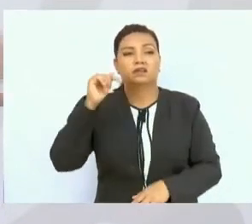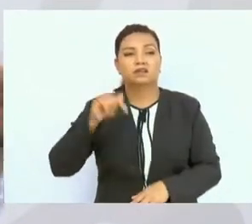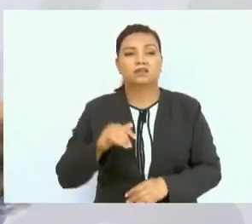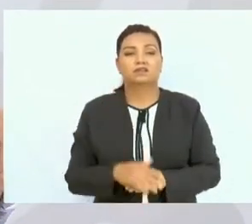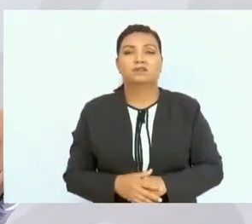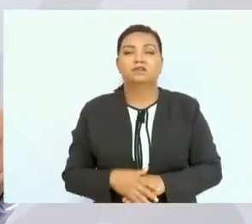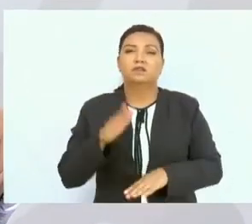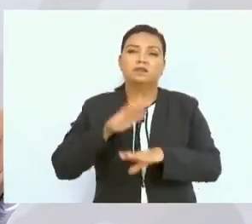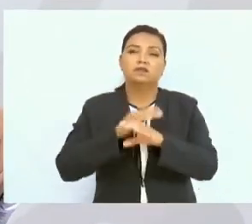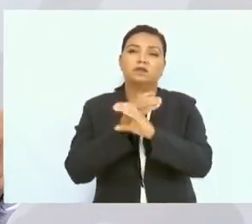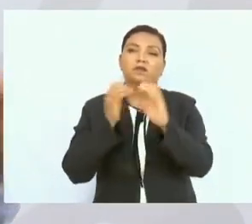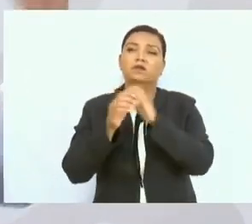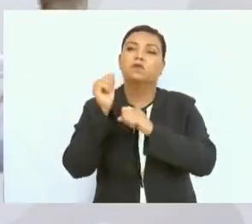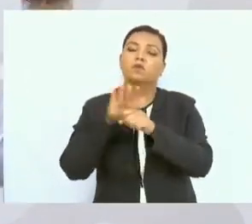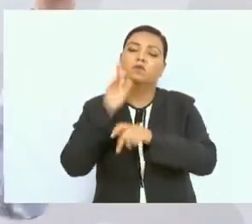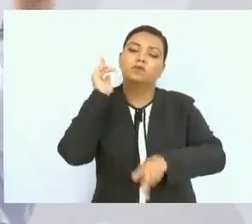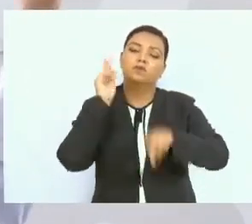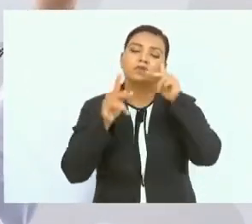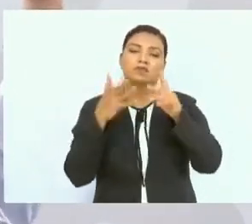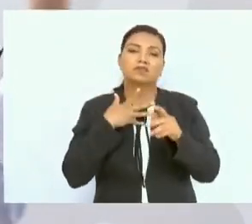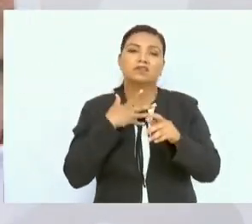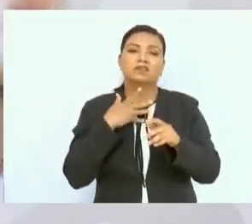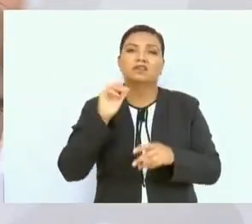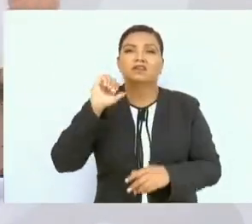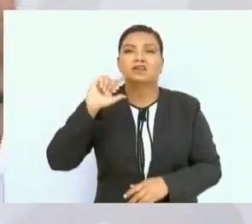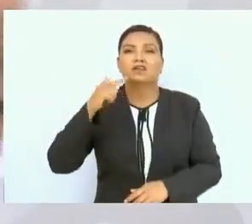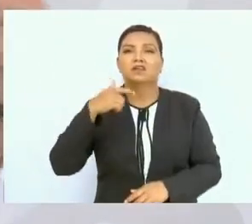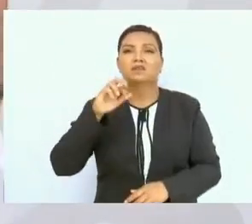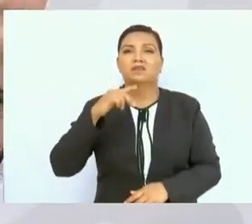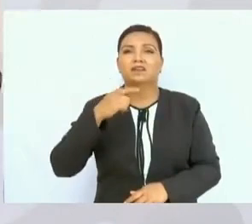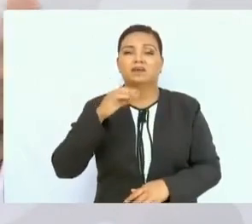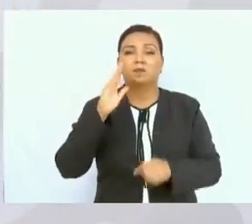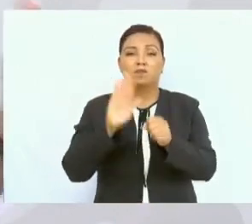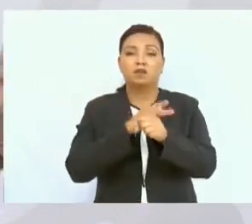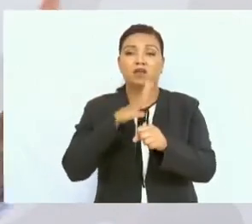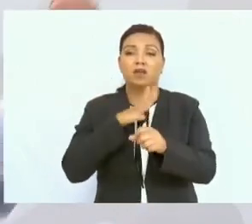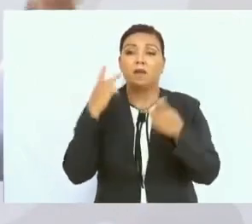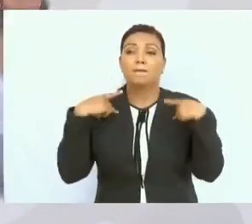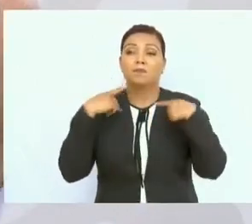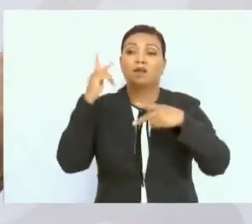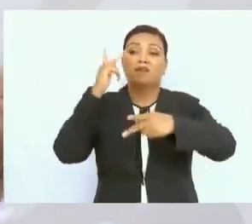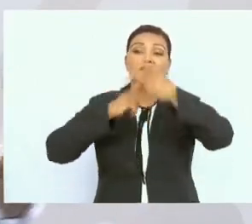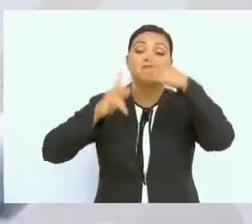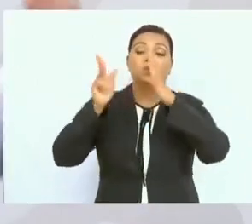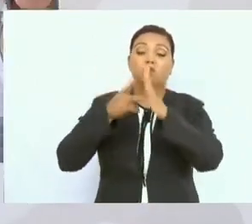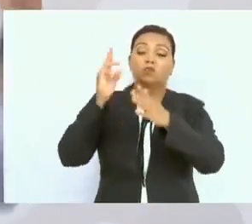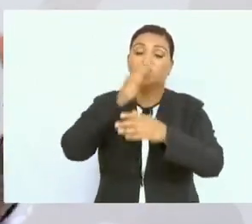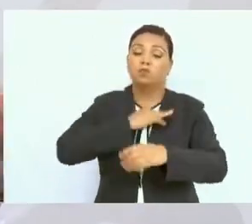elemento adicional que ya se ha comentado, tener un albergue. Hay mucha gente que viene de fuera, de